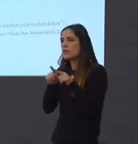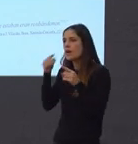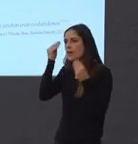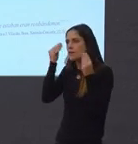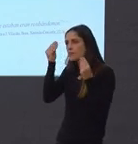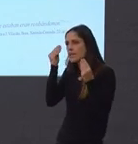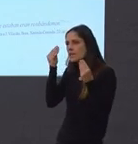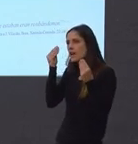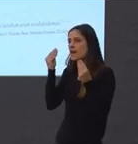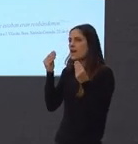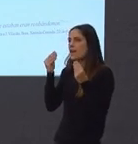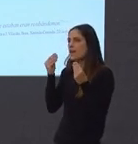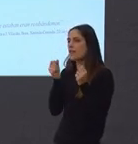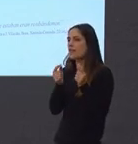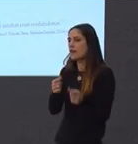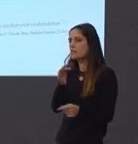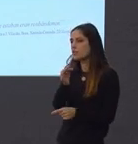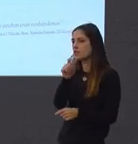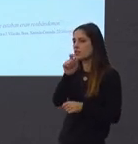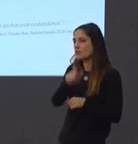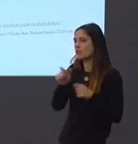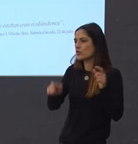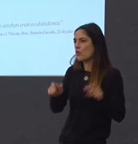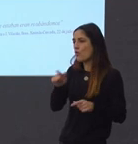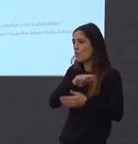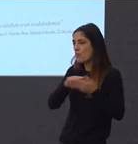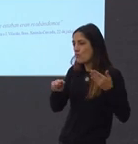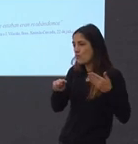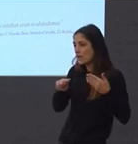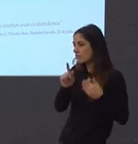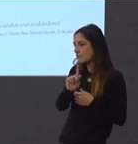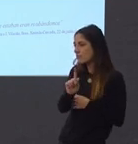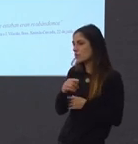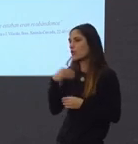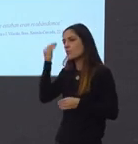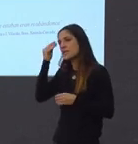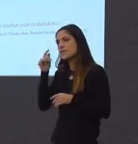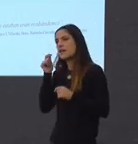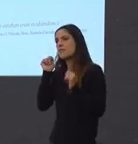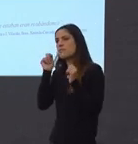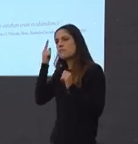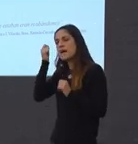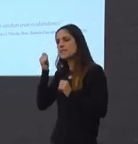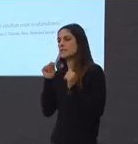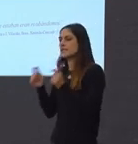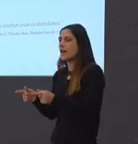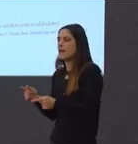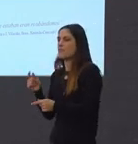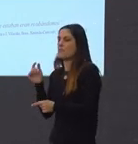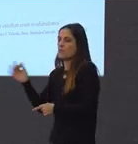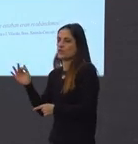estaban pensando era en convertir a Galiza na reserva forestal do Estado, porque iso lles iba a revertir moitos beneficios.